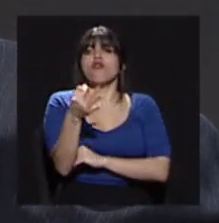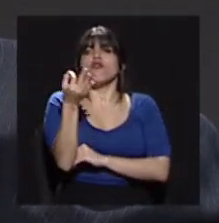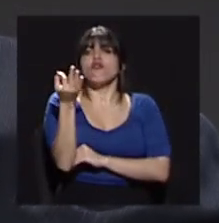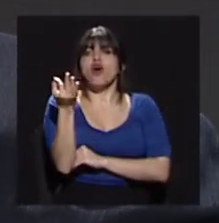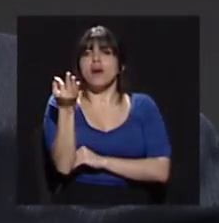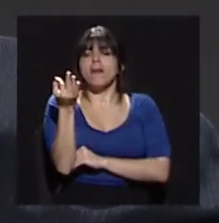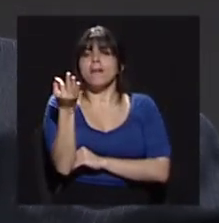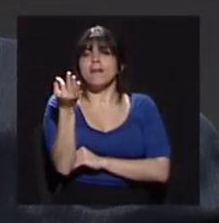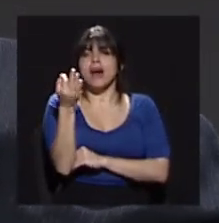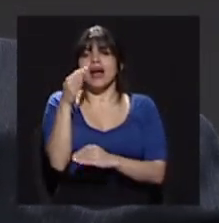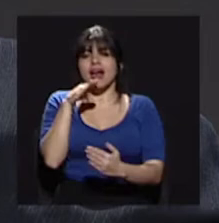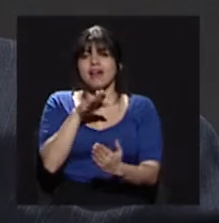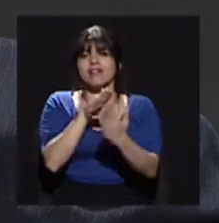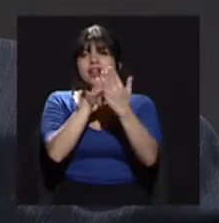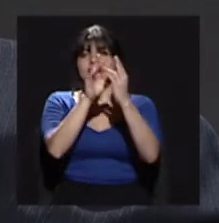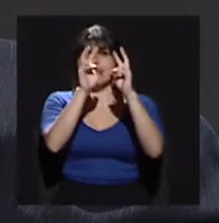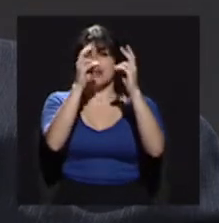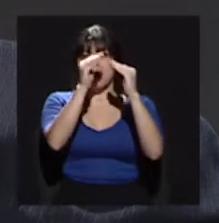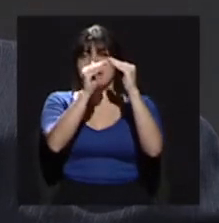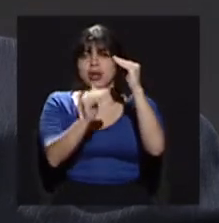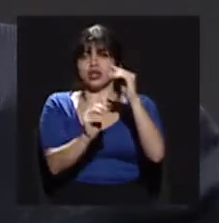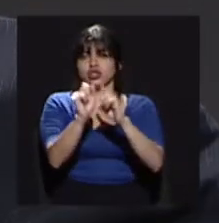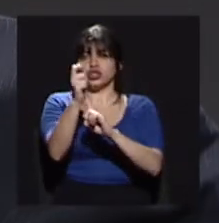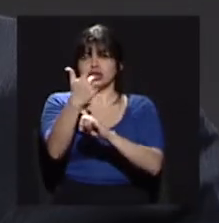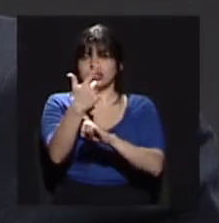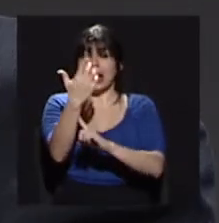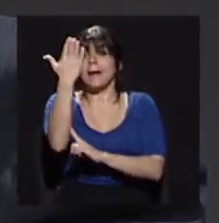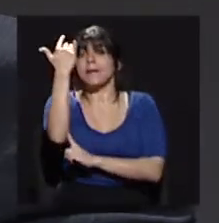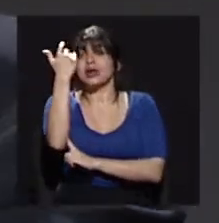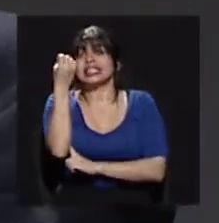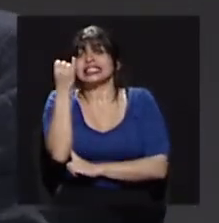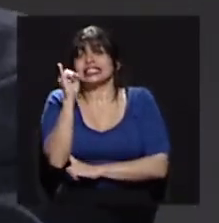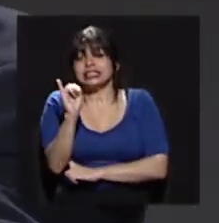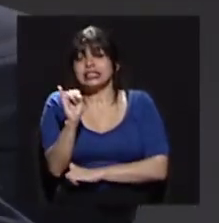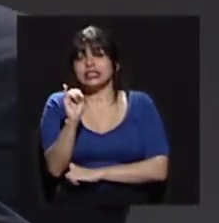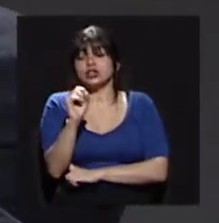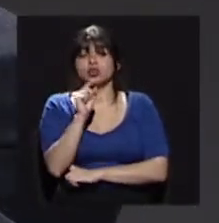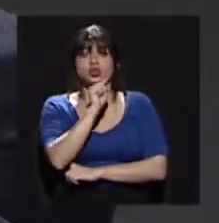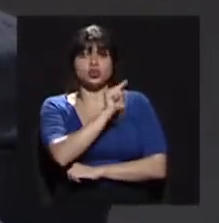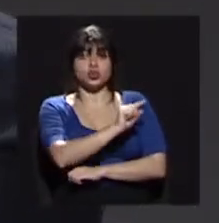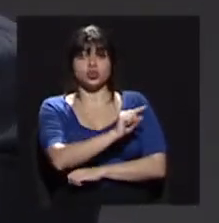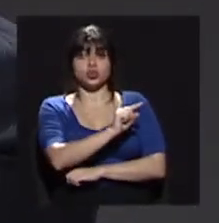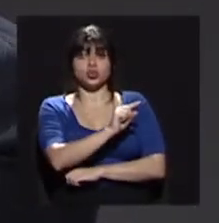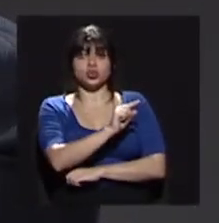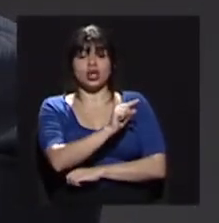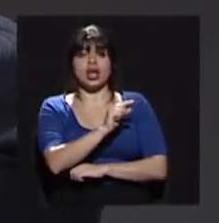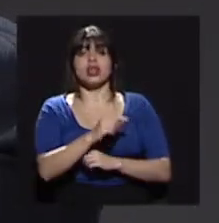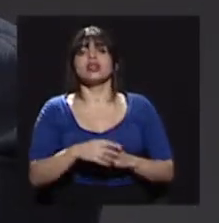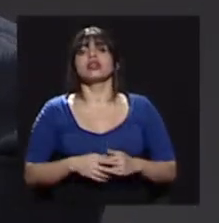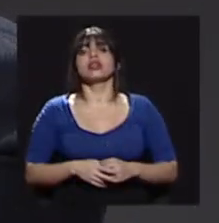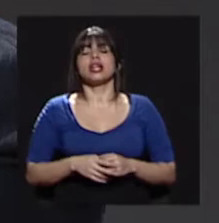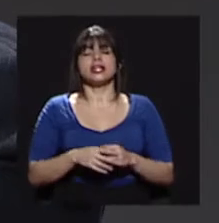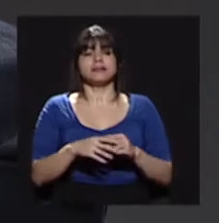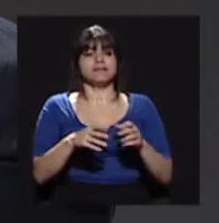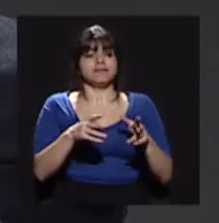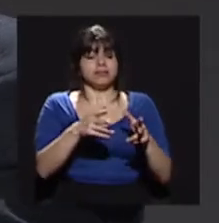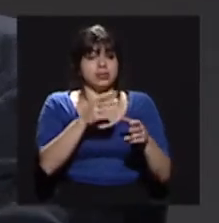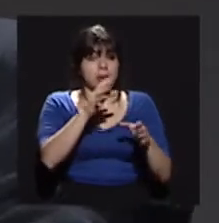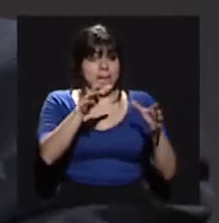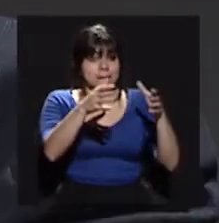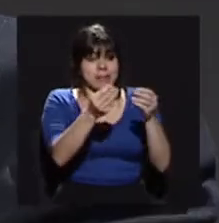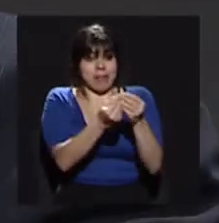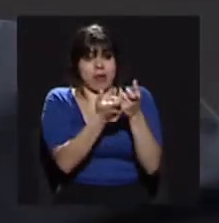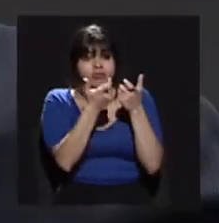enfrentar el tema de la desigualdad social porque si usted está grabando directamente a los sectores que más tienen